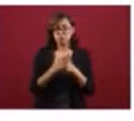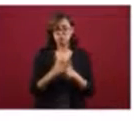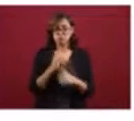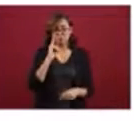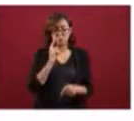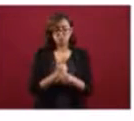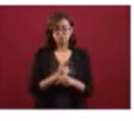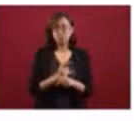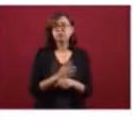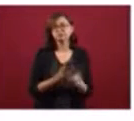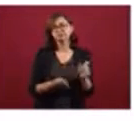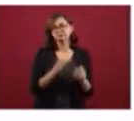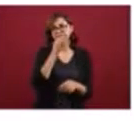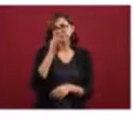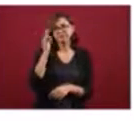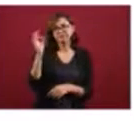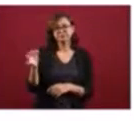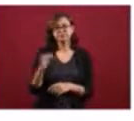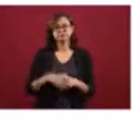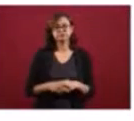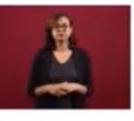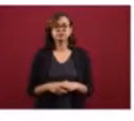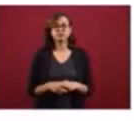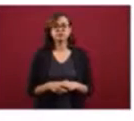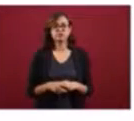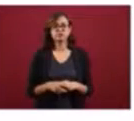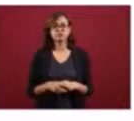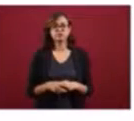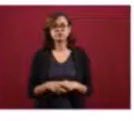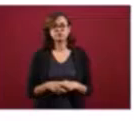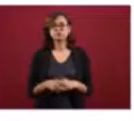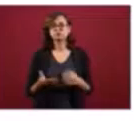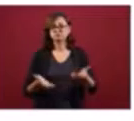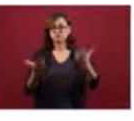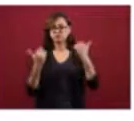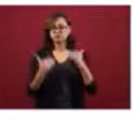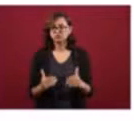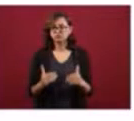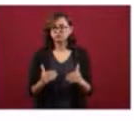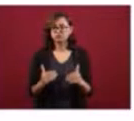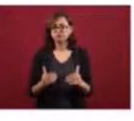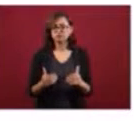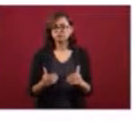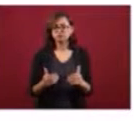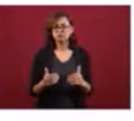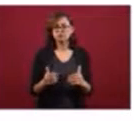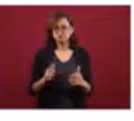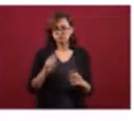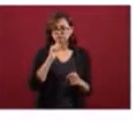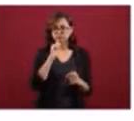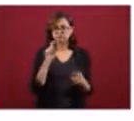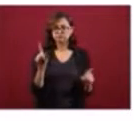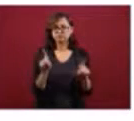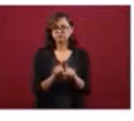la recibamos de nuestros laboratorios. La siguiente nos muestra también,